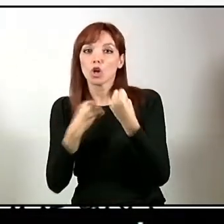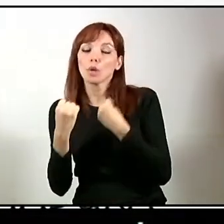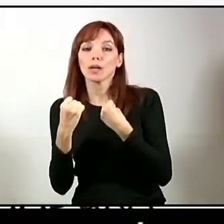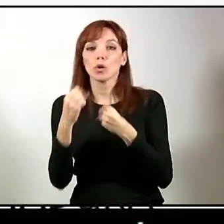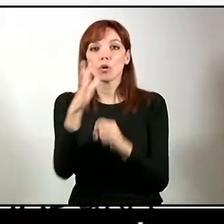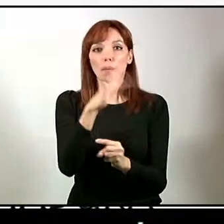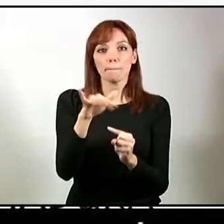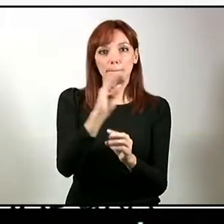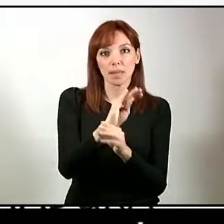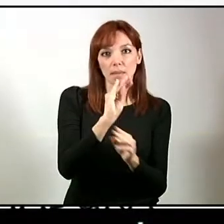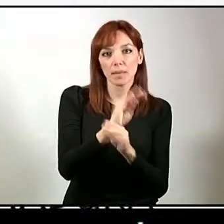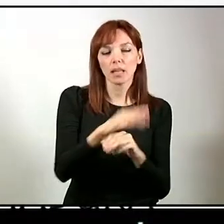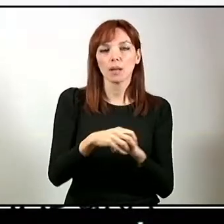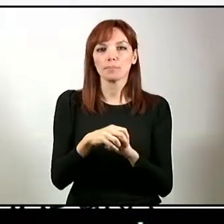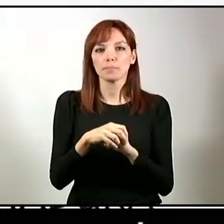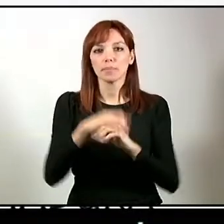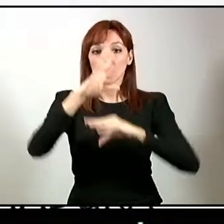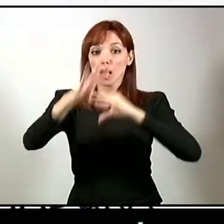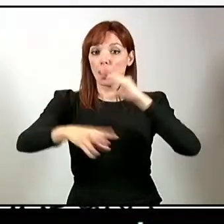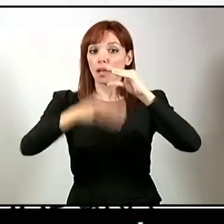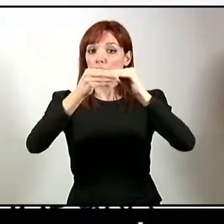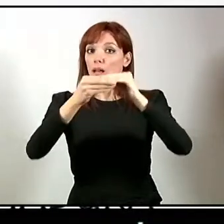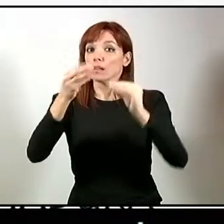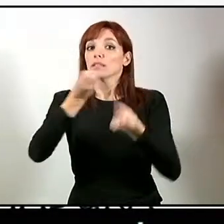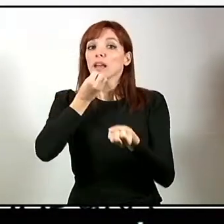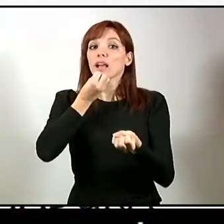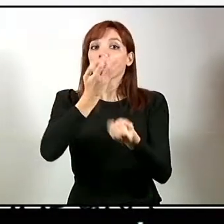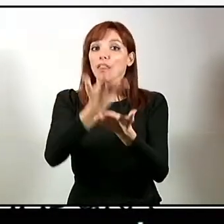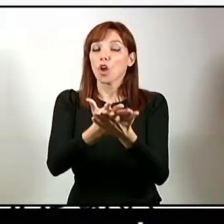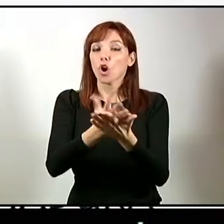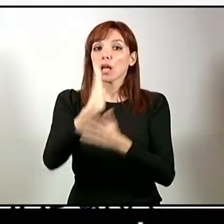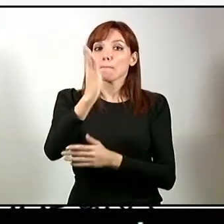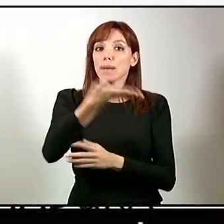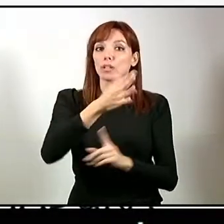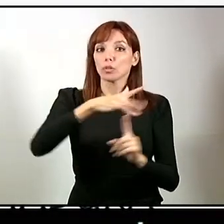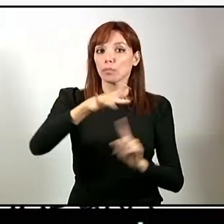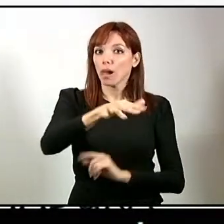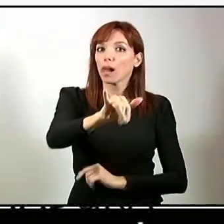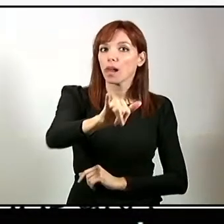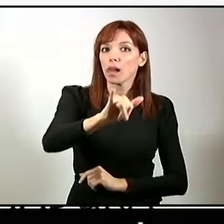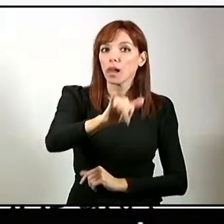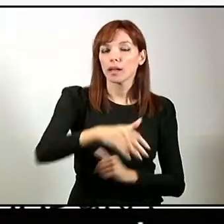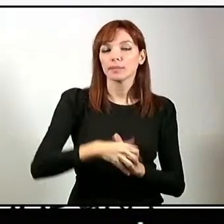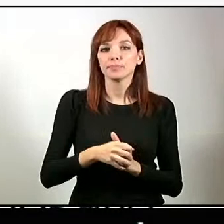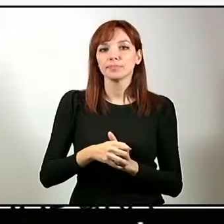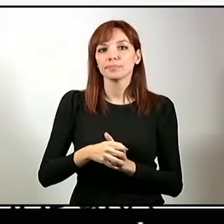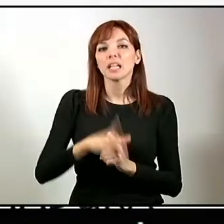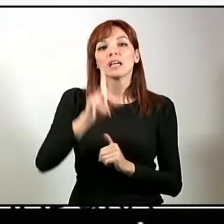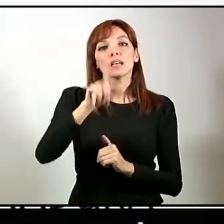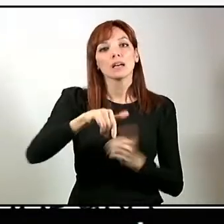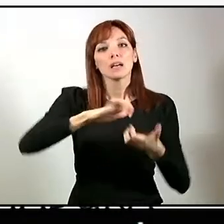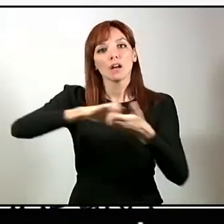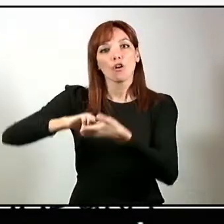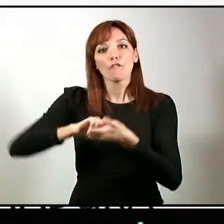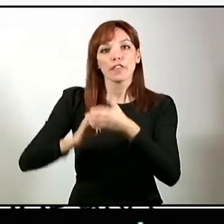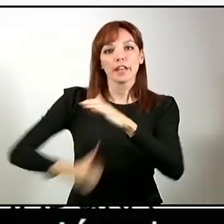su declaración de impacto ambiental y tiene su concesión de agua por la Confederación Hidrográfica del Guadiana.